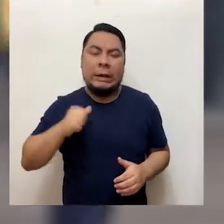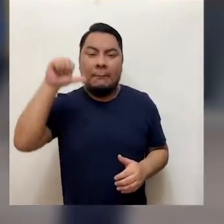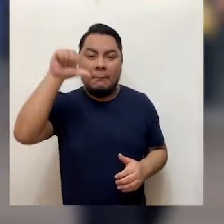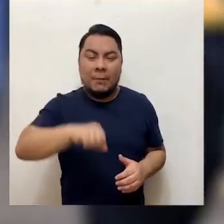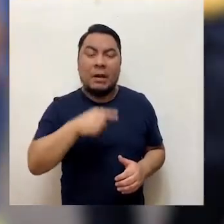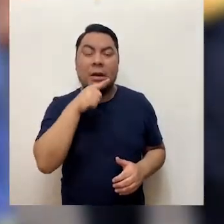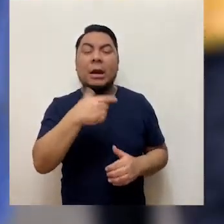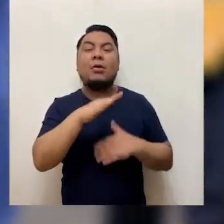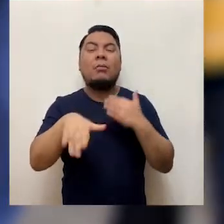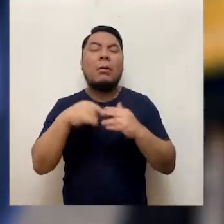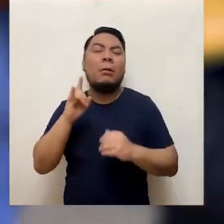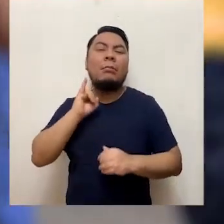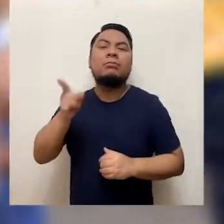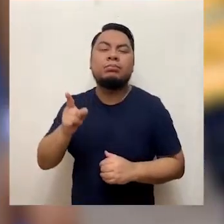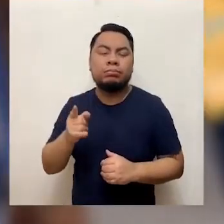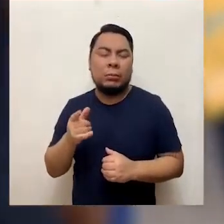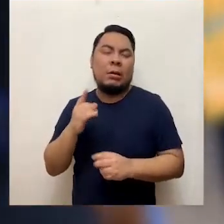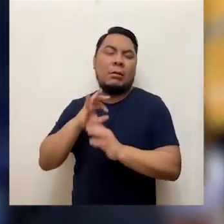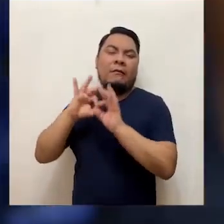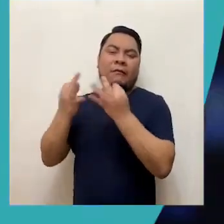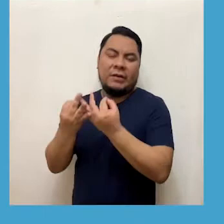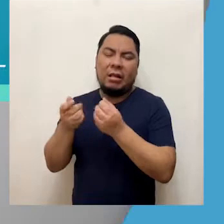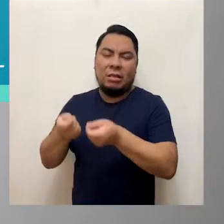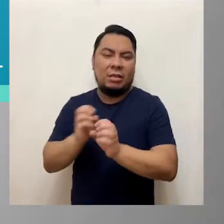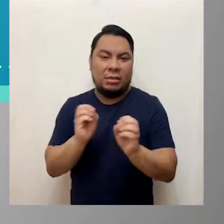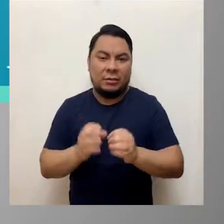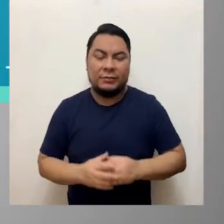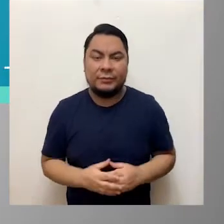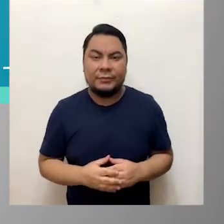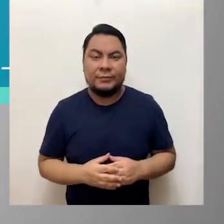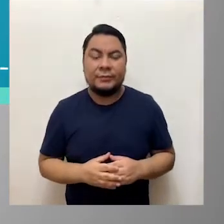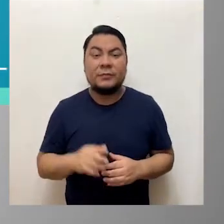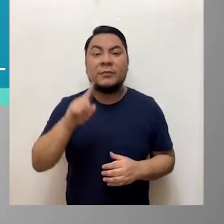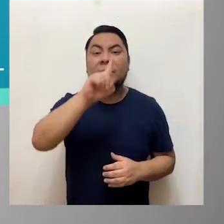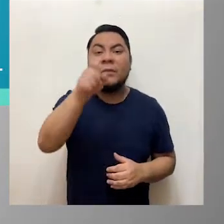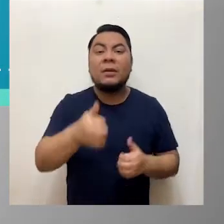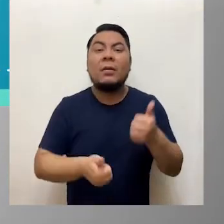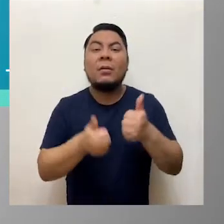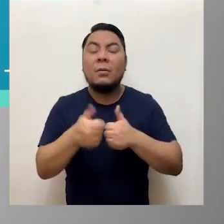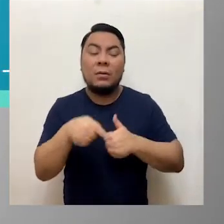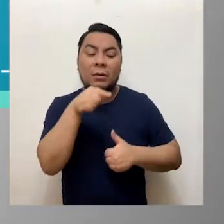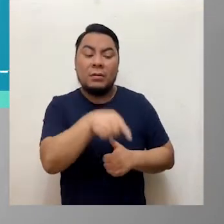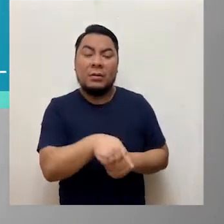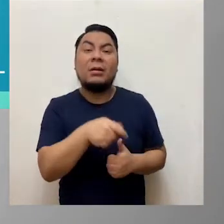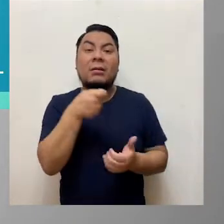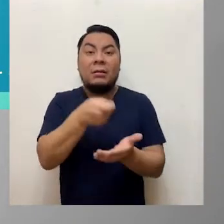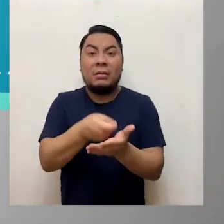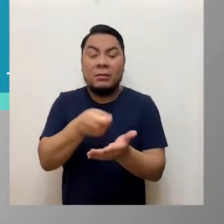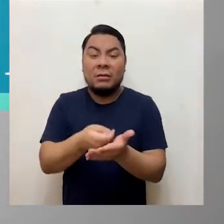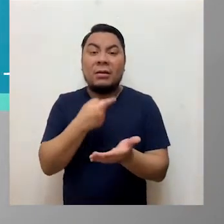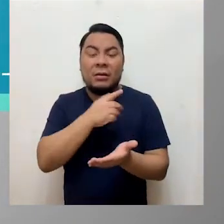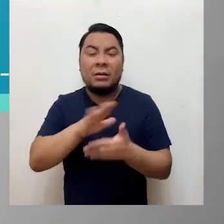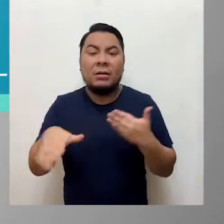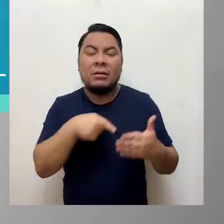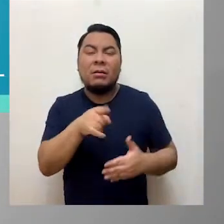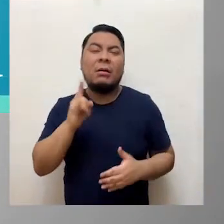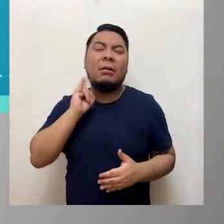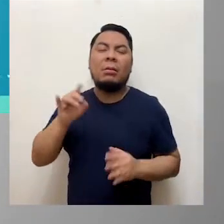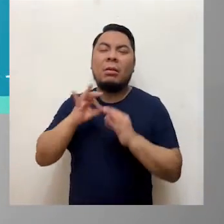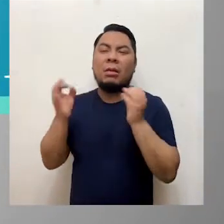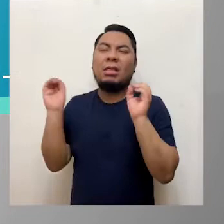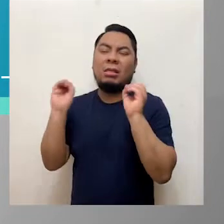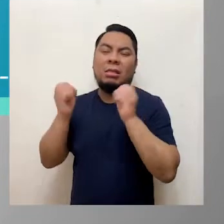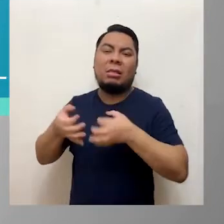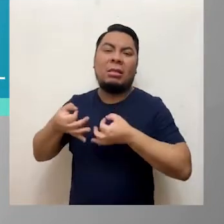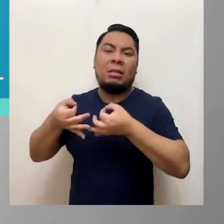como delito de omisión a la asistencia familiar. ¿Cuál es el procedimiento cuando dicha deuda es calificada como delito de omisión a la